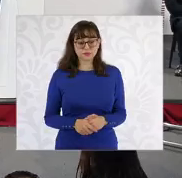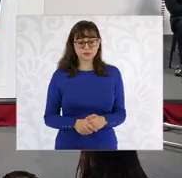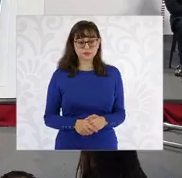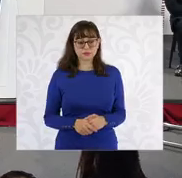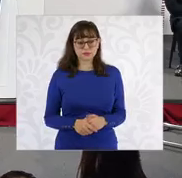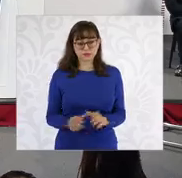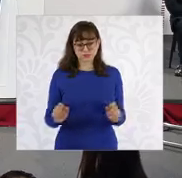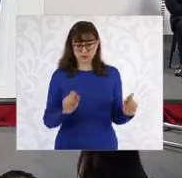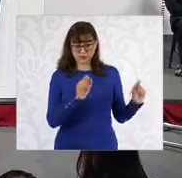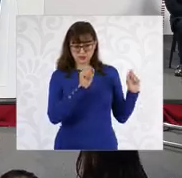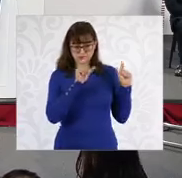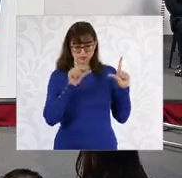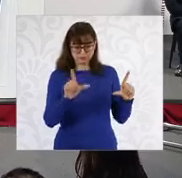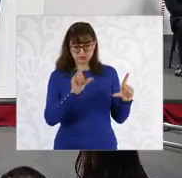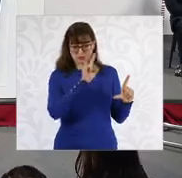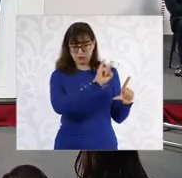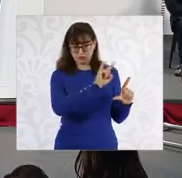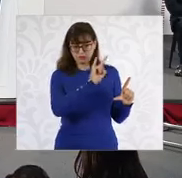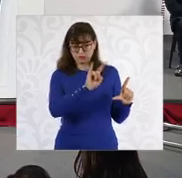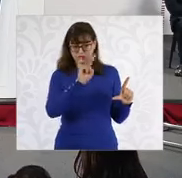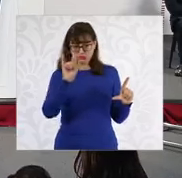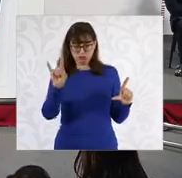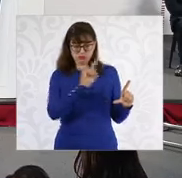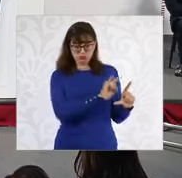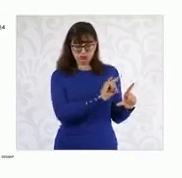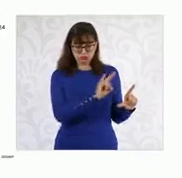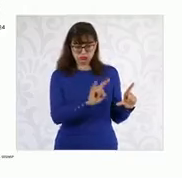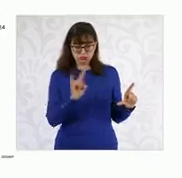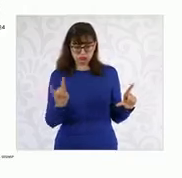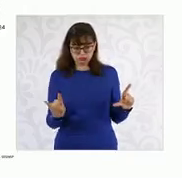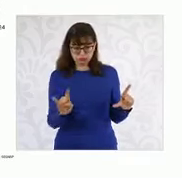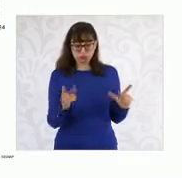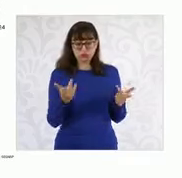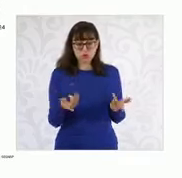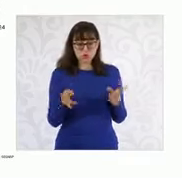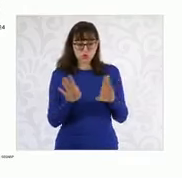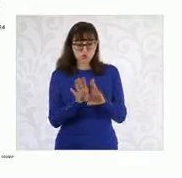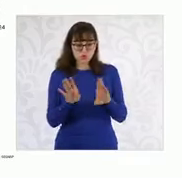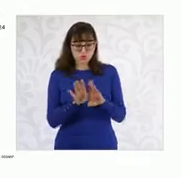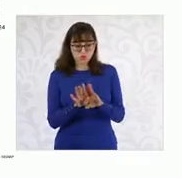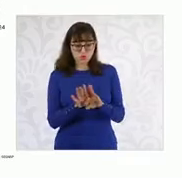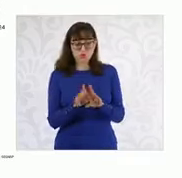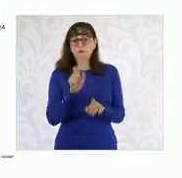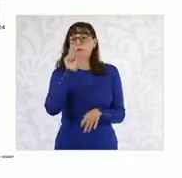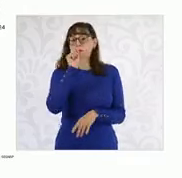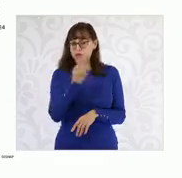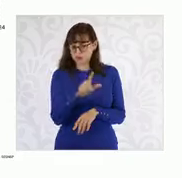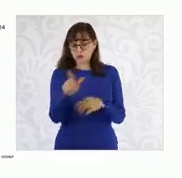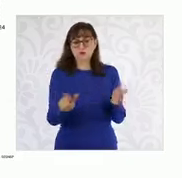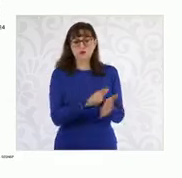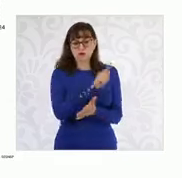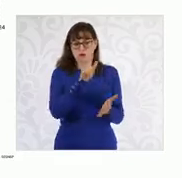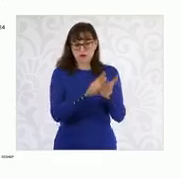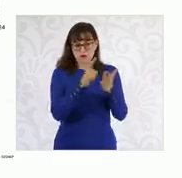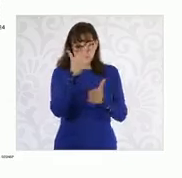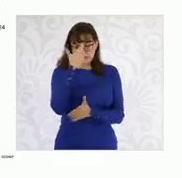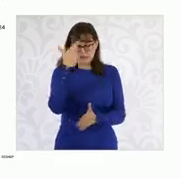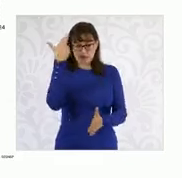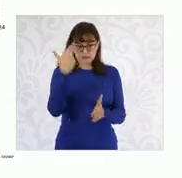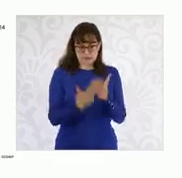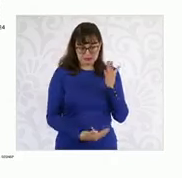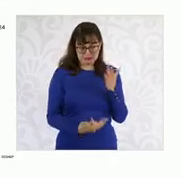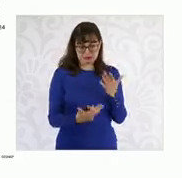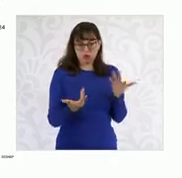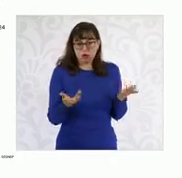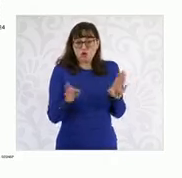En estas láminas lo que podemos ver son las tendencias en la incidencia de estos mismos delitos de alto impacto. Lo que